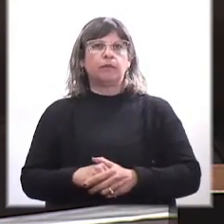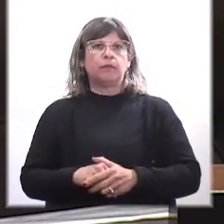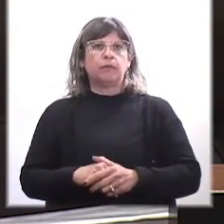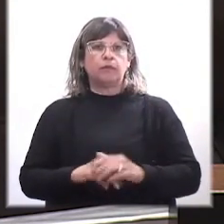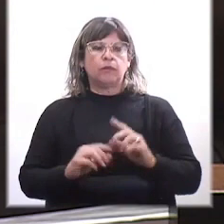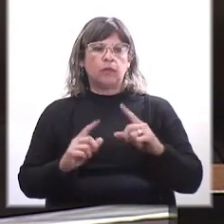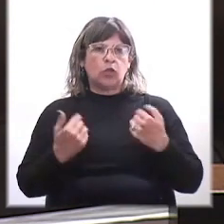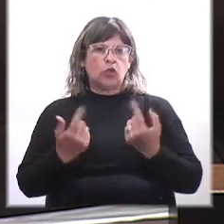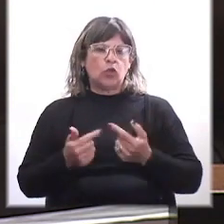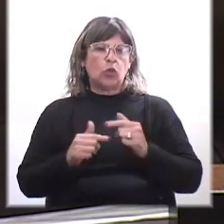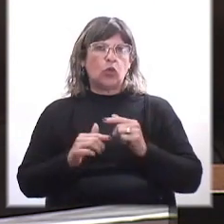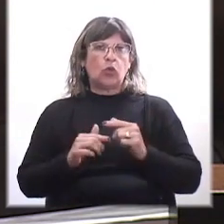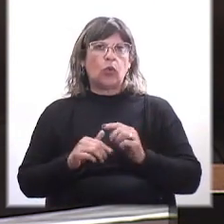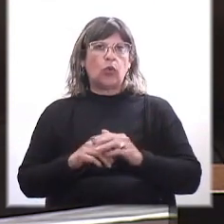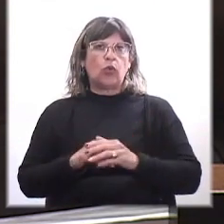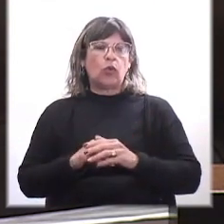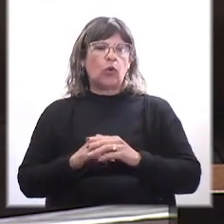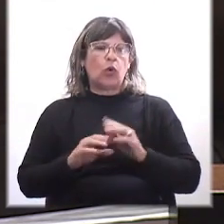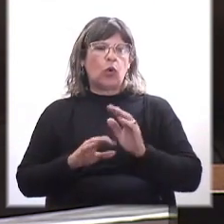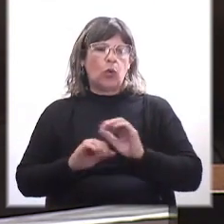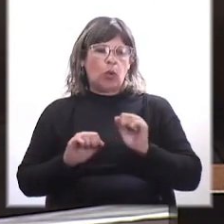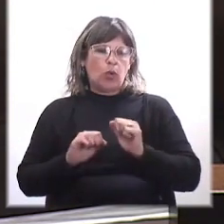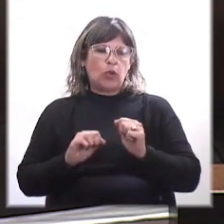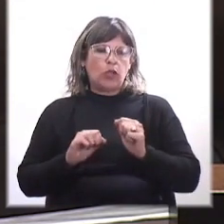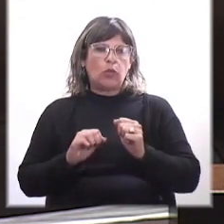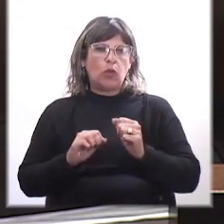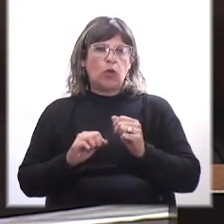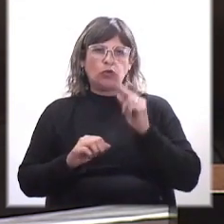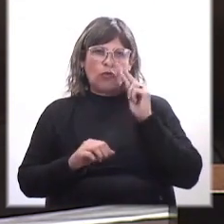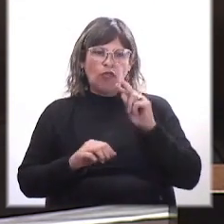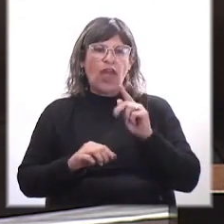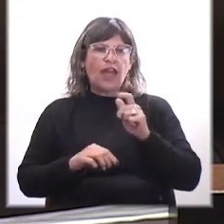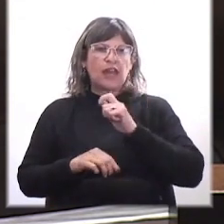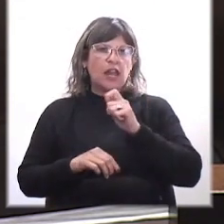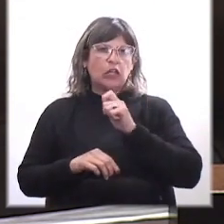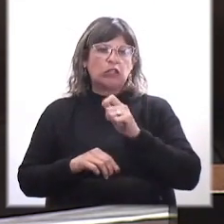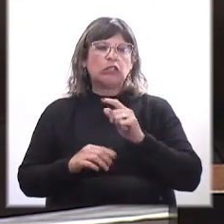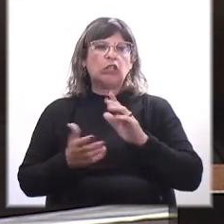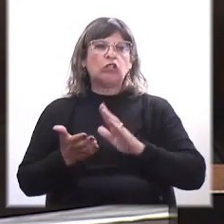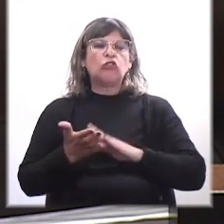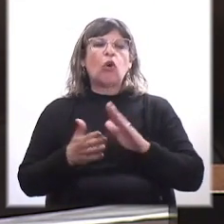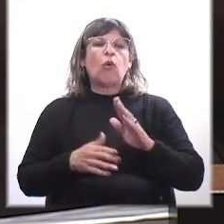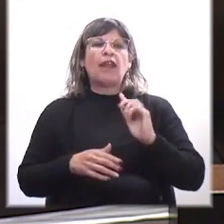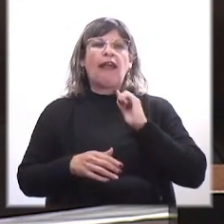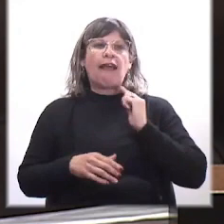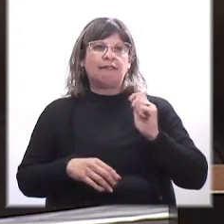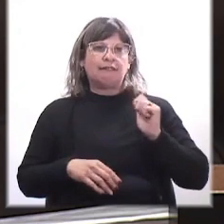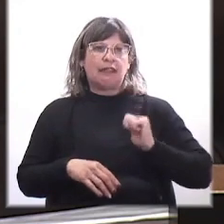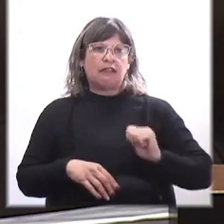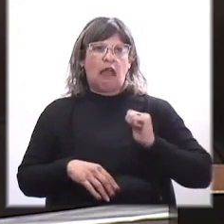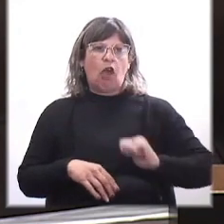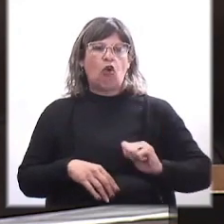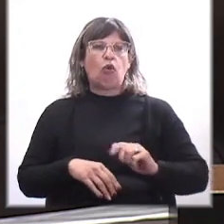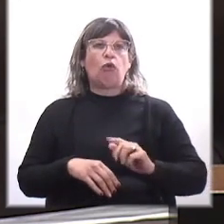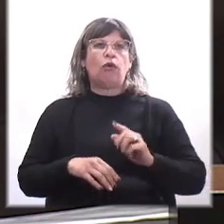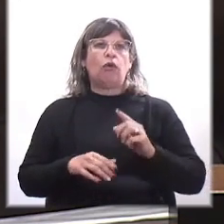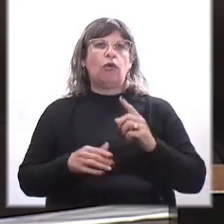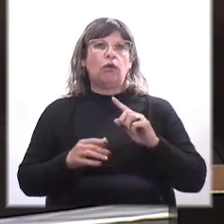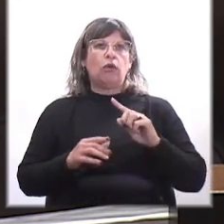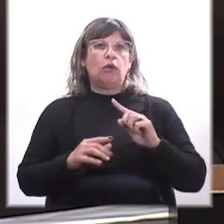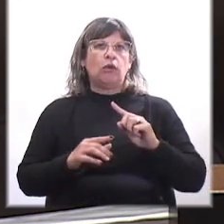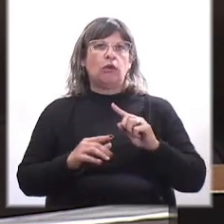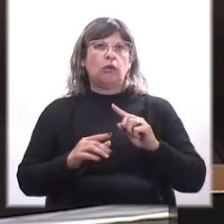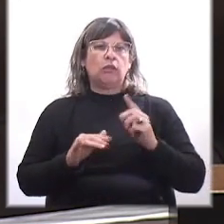Todos hemos podido hacer seguimiento a las noticias sobre Gas Sayago, el cual desde hace